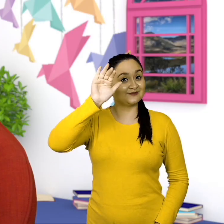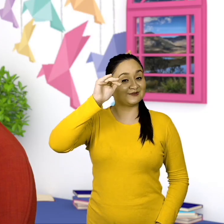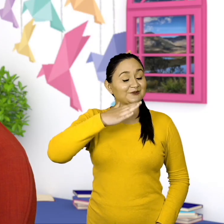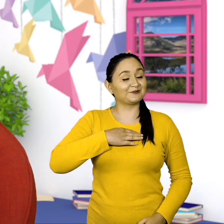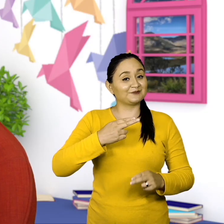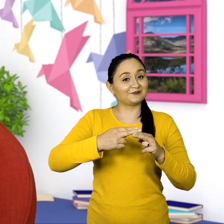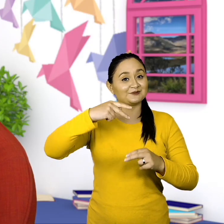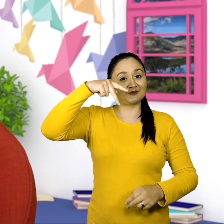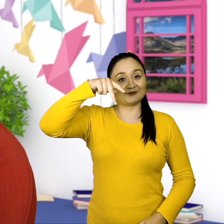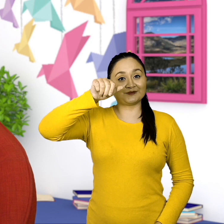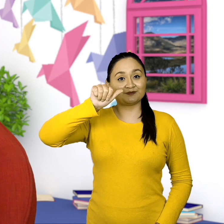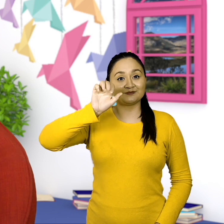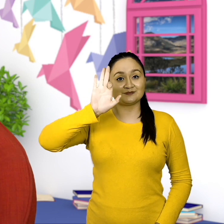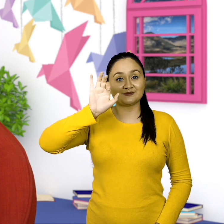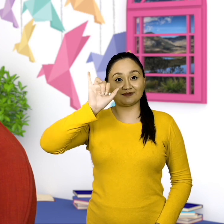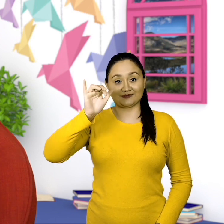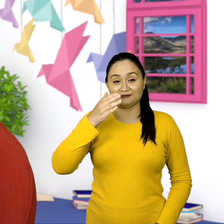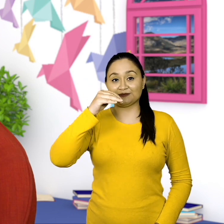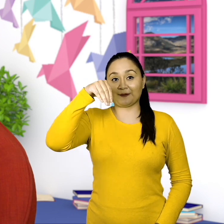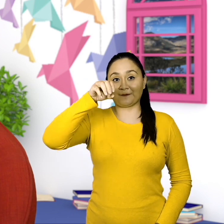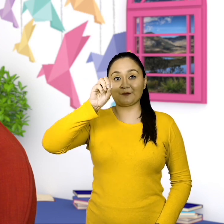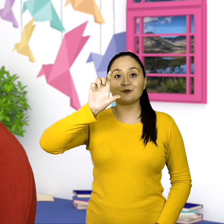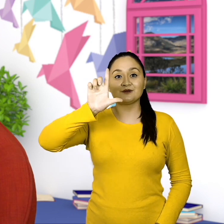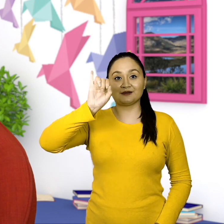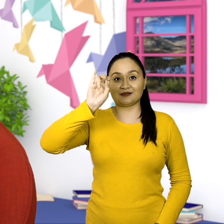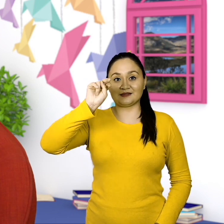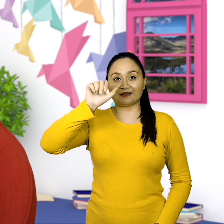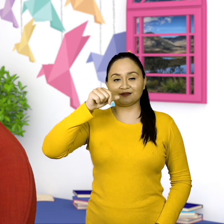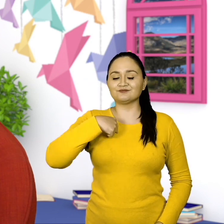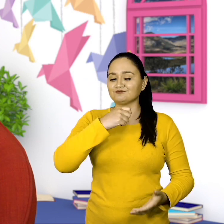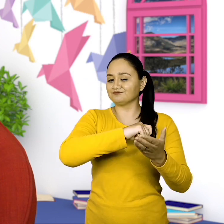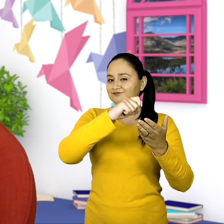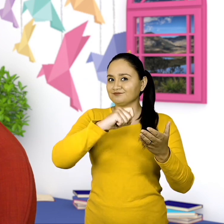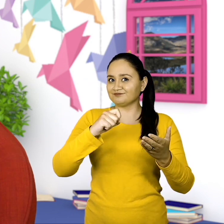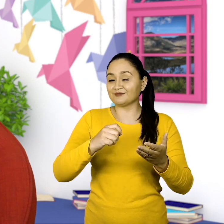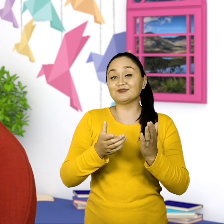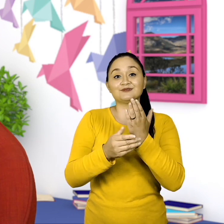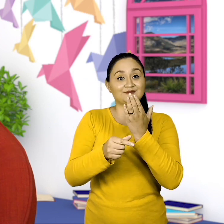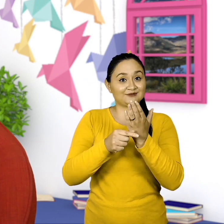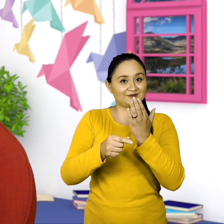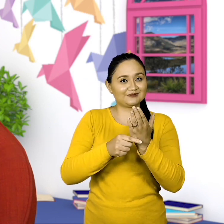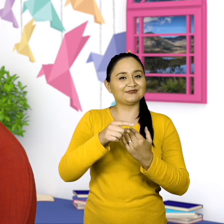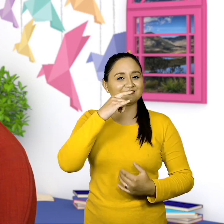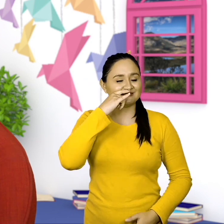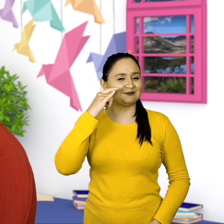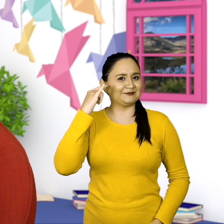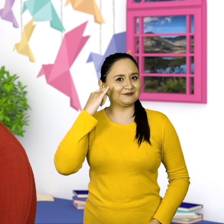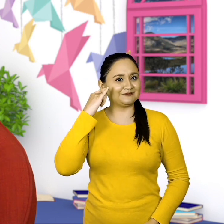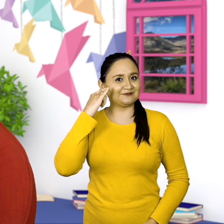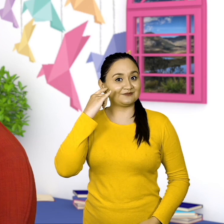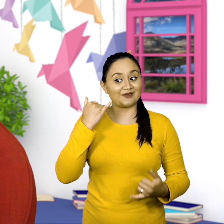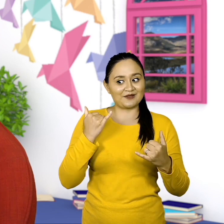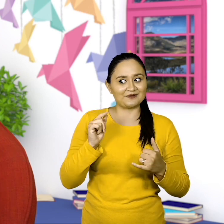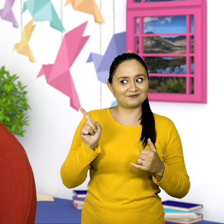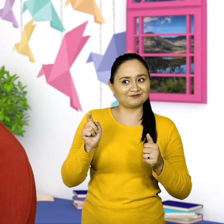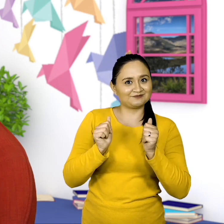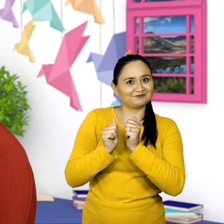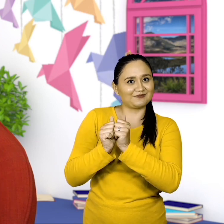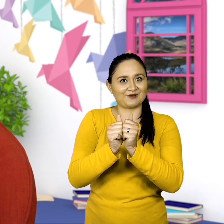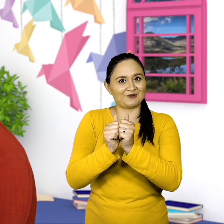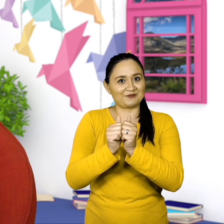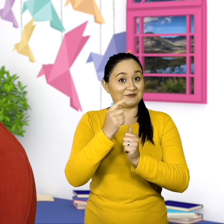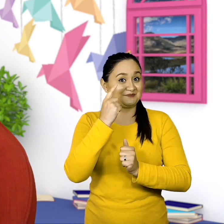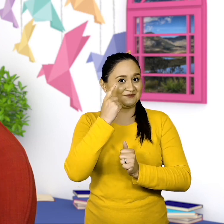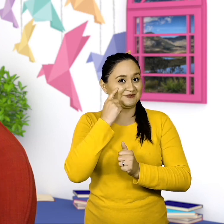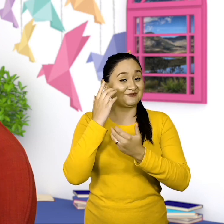Hola, mi nombre es Patti Molina y soy autora de libros infantiles. Y hoy vengo con un amigo muy especial que les quiero